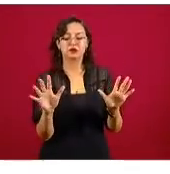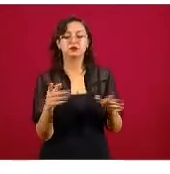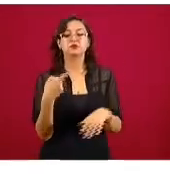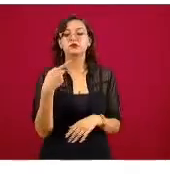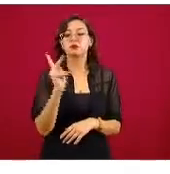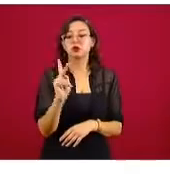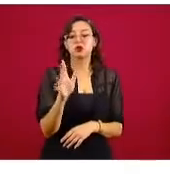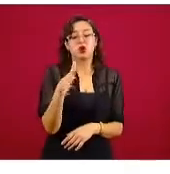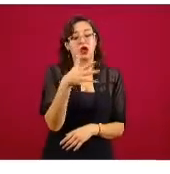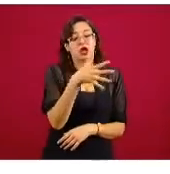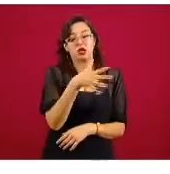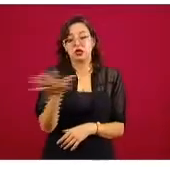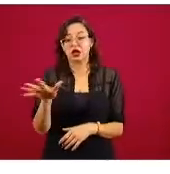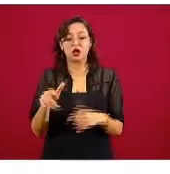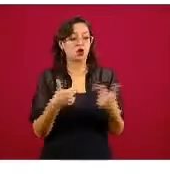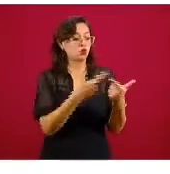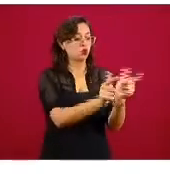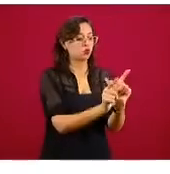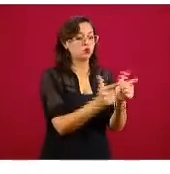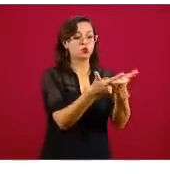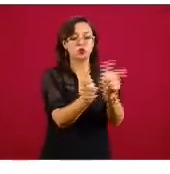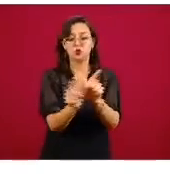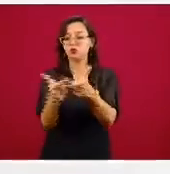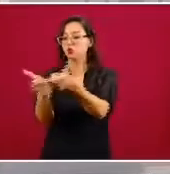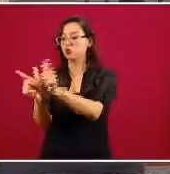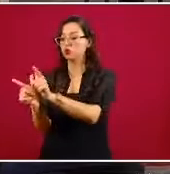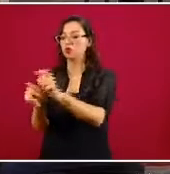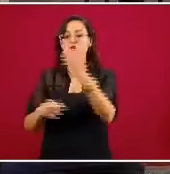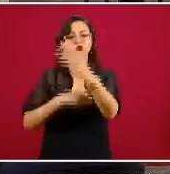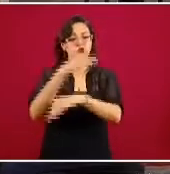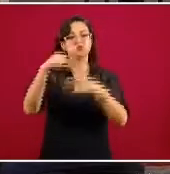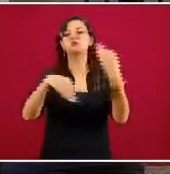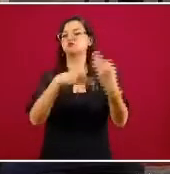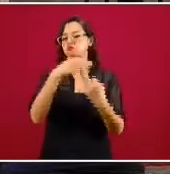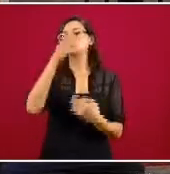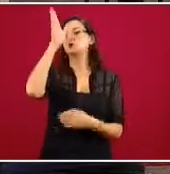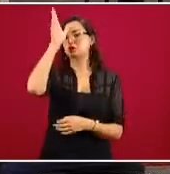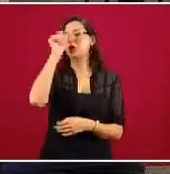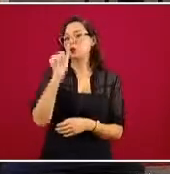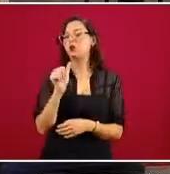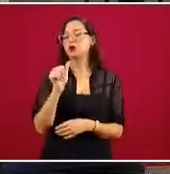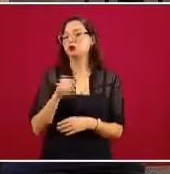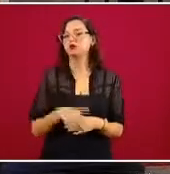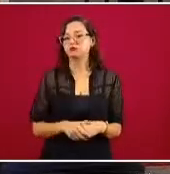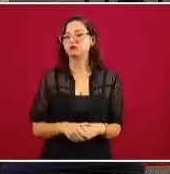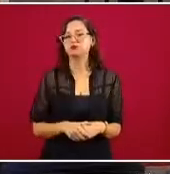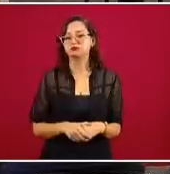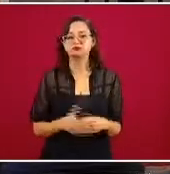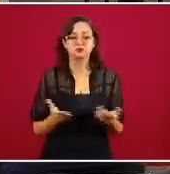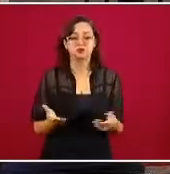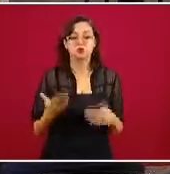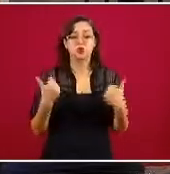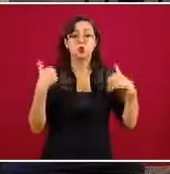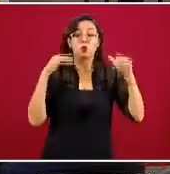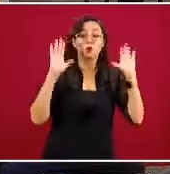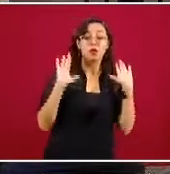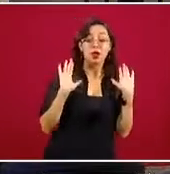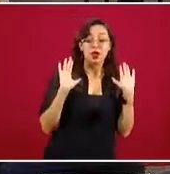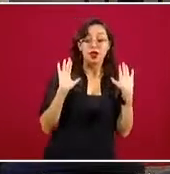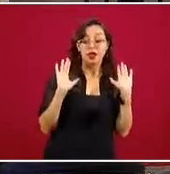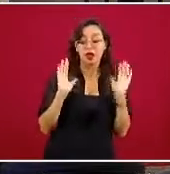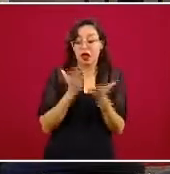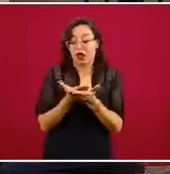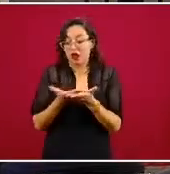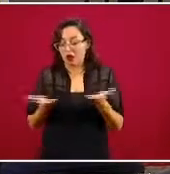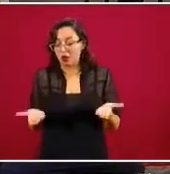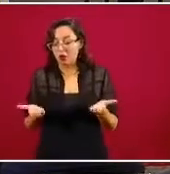en general todos los grupos coincidieron en qué es lo que podría pasar, qué es lo que está pasando, qué es lo que va